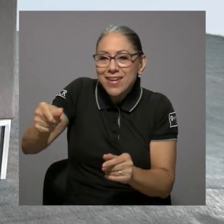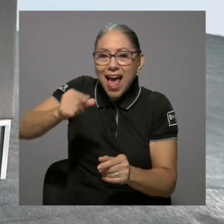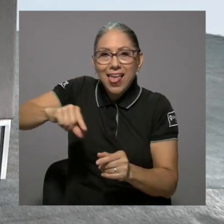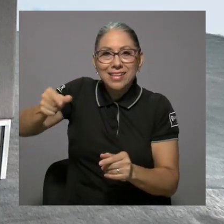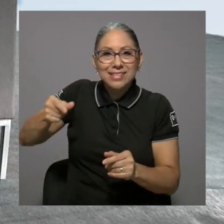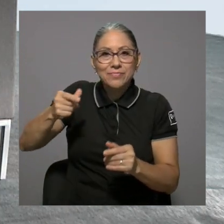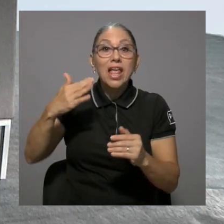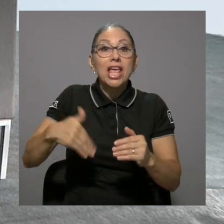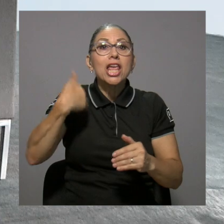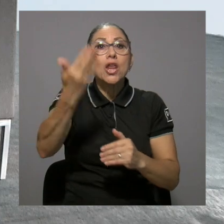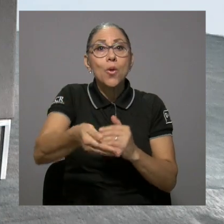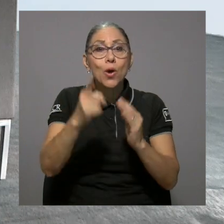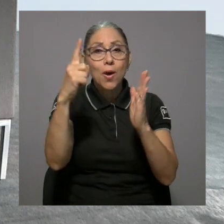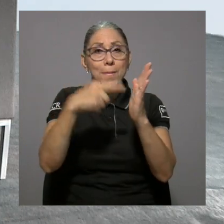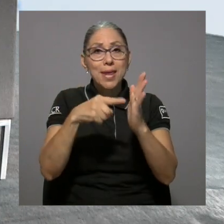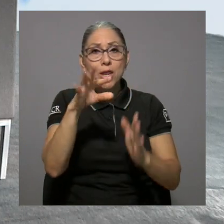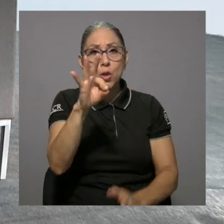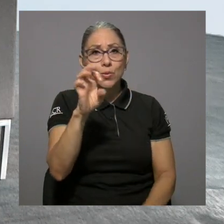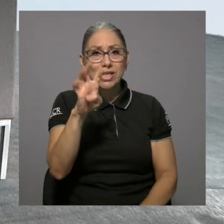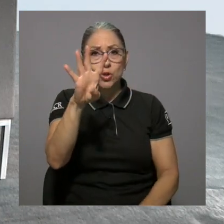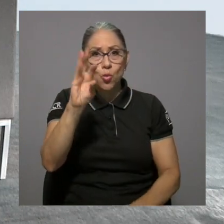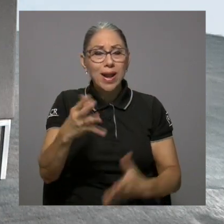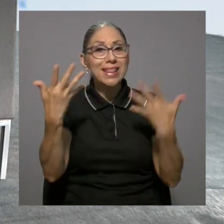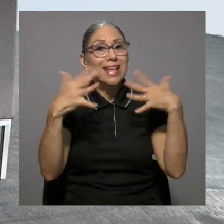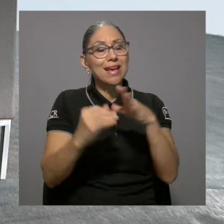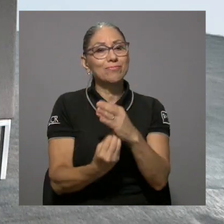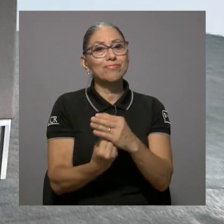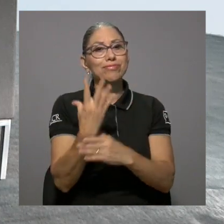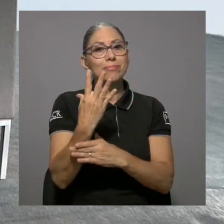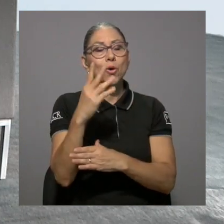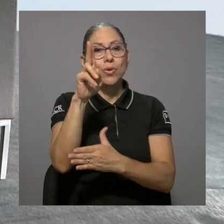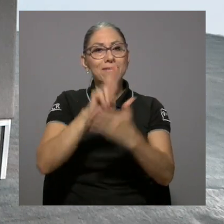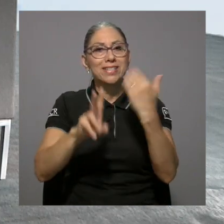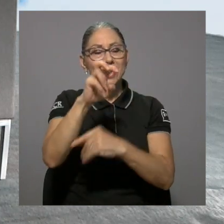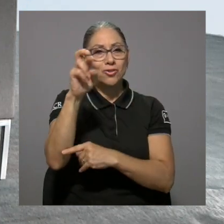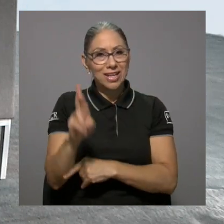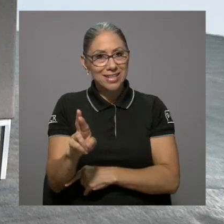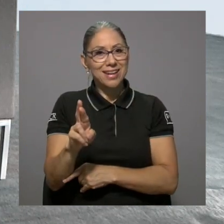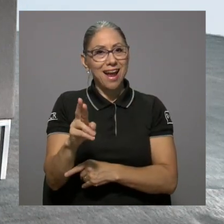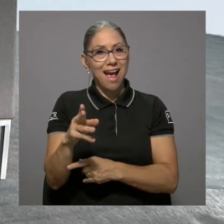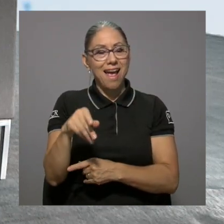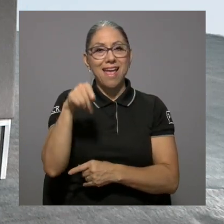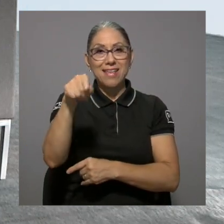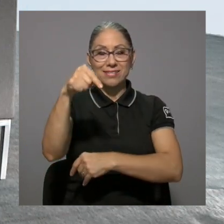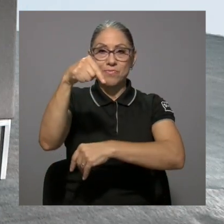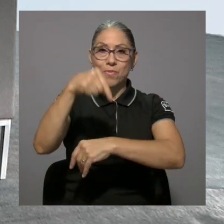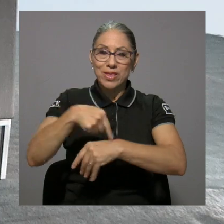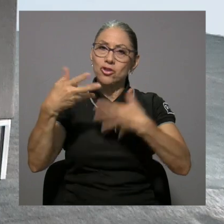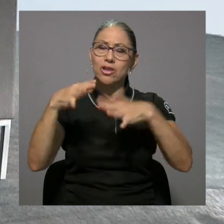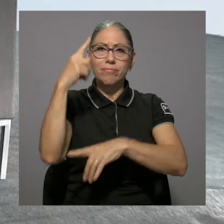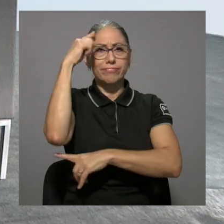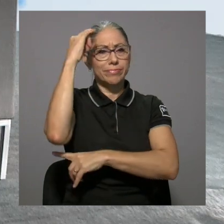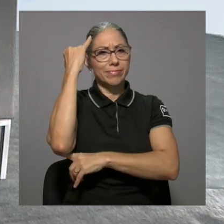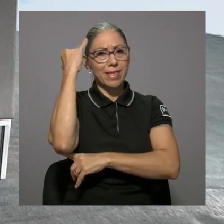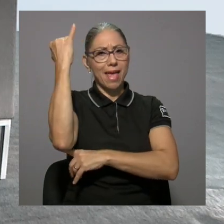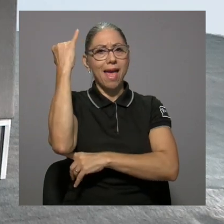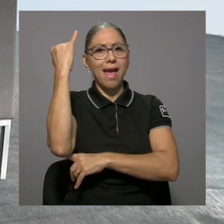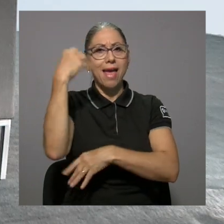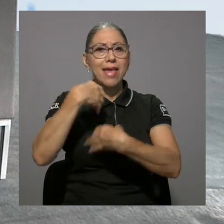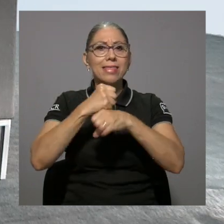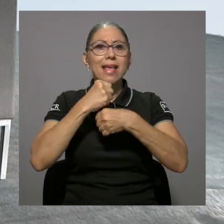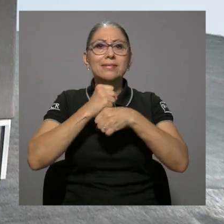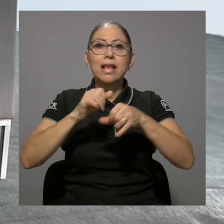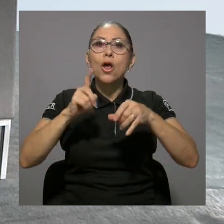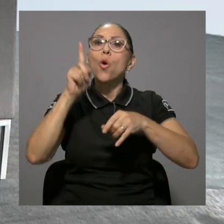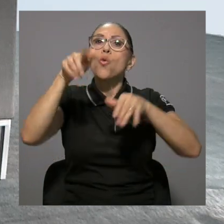Y ya luego fue hasta 1940 que se crea la Universidad de Costa Rica, que viene la idea de generar